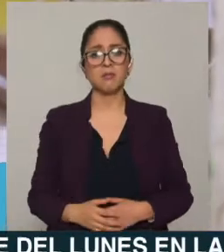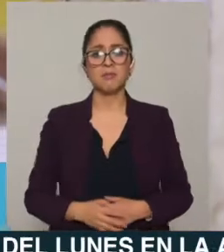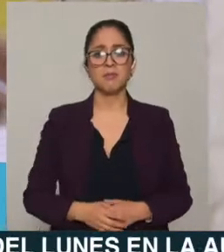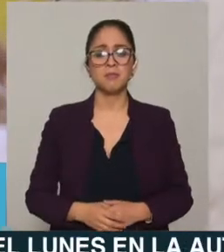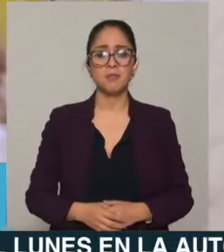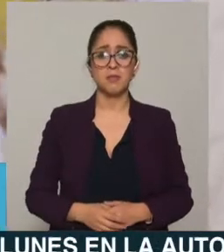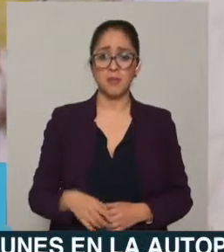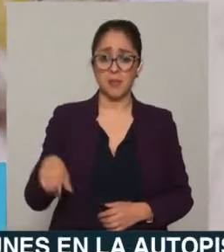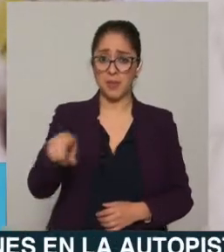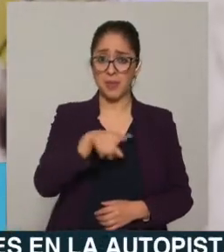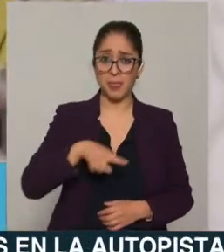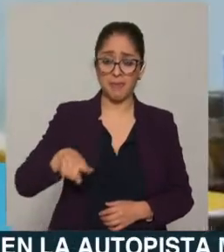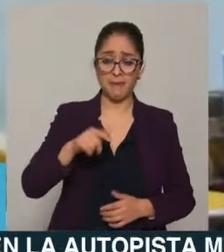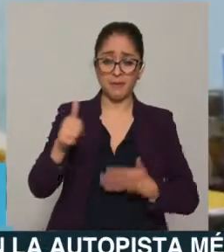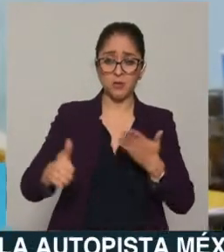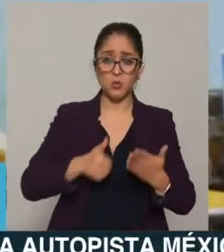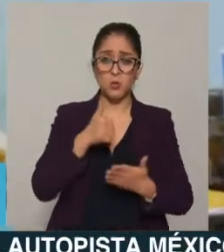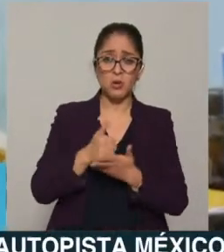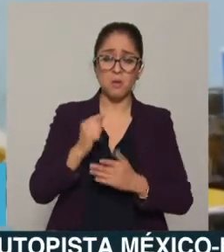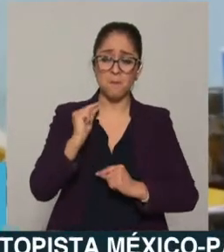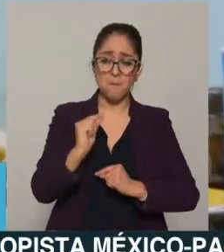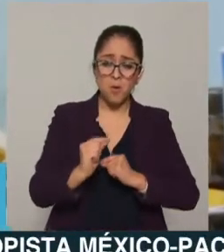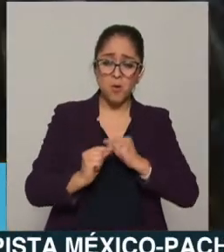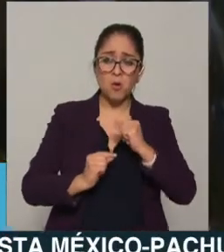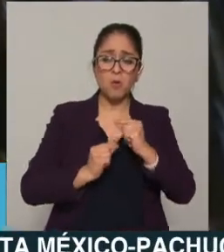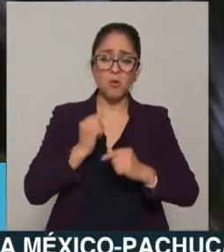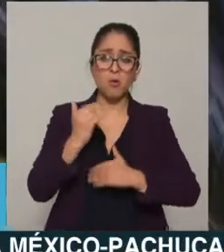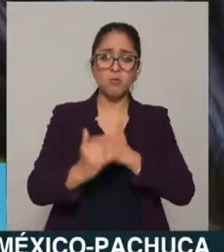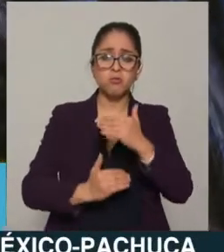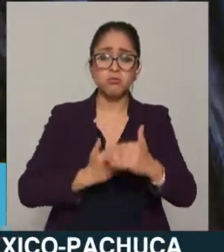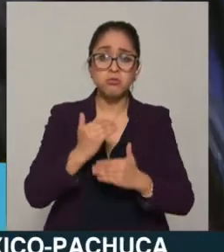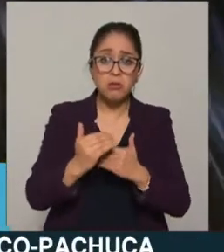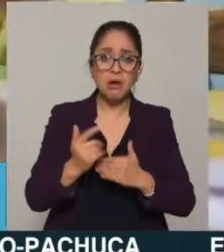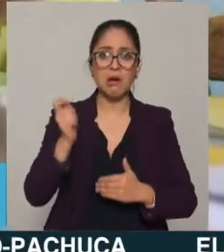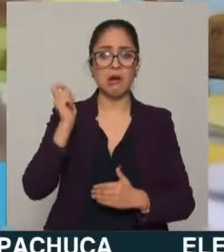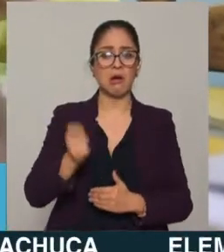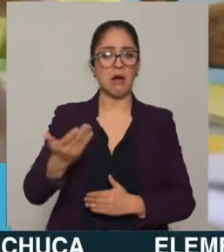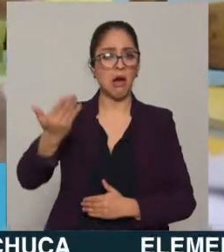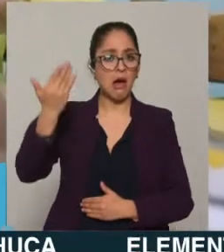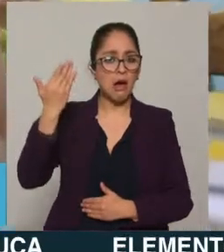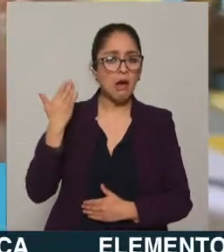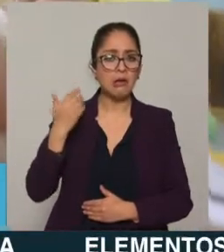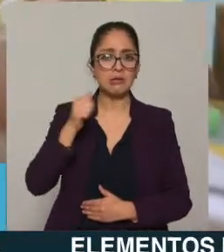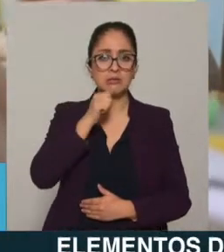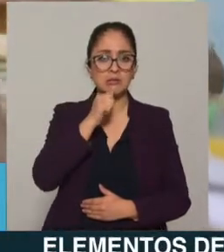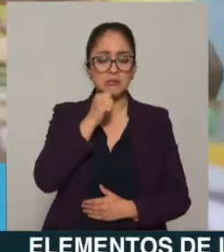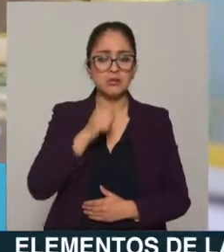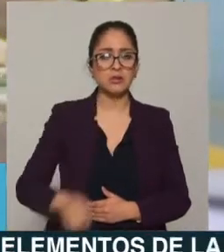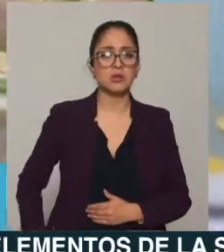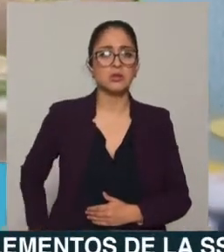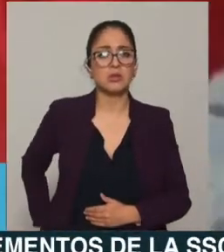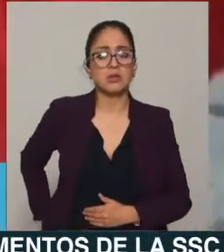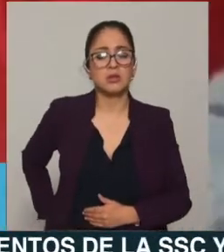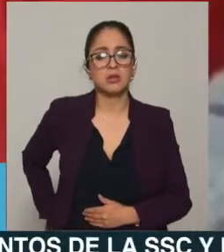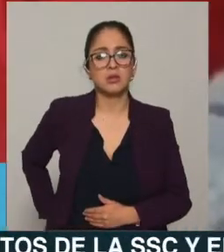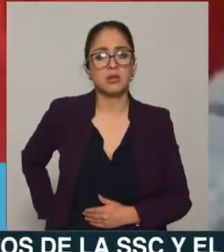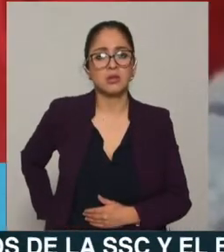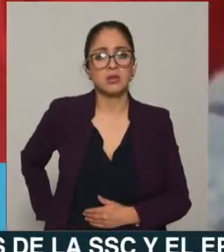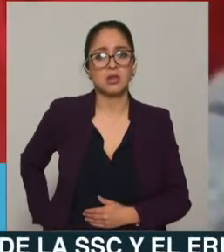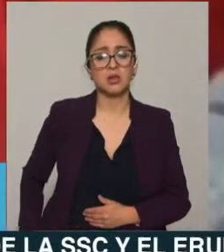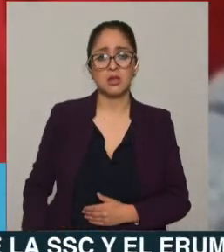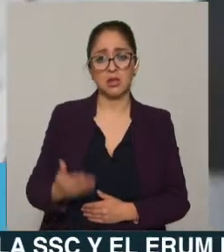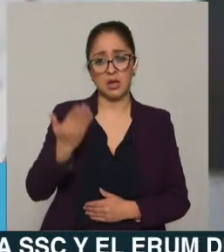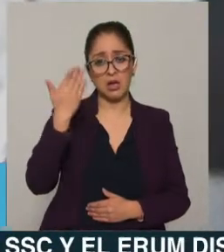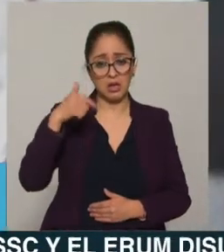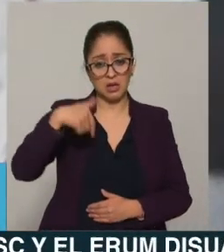Históricamente esta ciudad ha avanzado, ha generado debates importantes que han puesto la vanguardia del país.